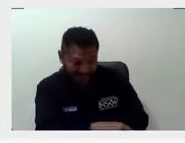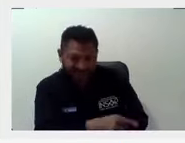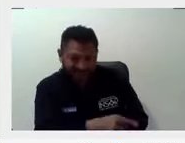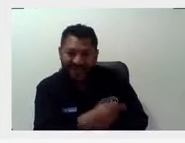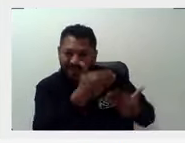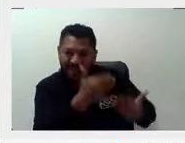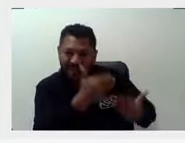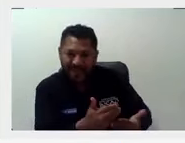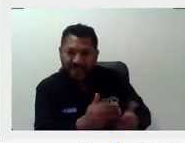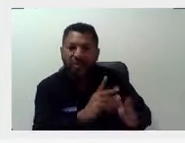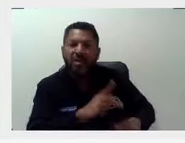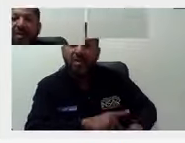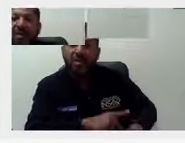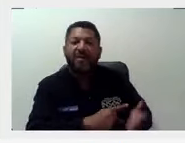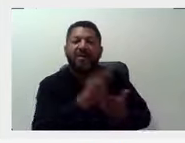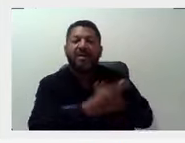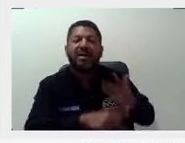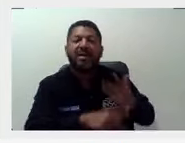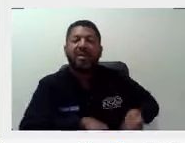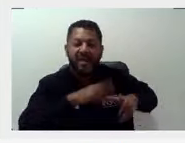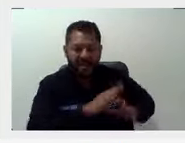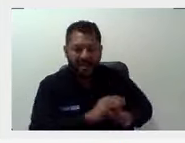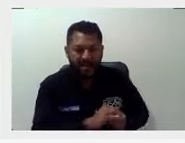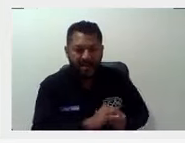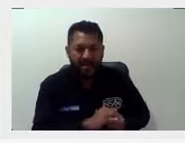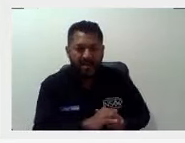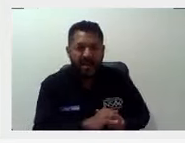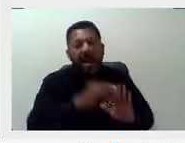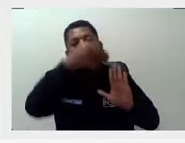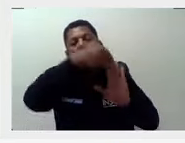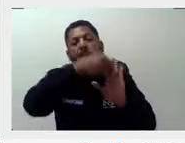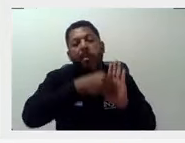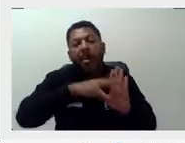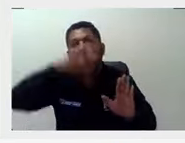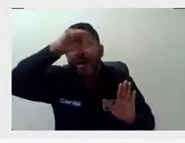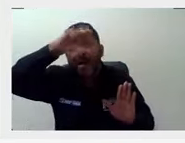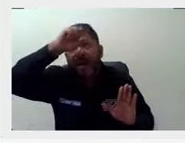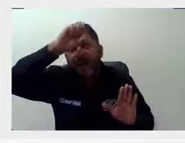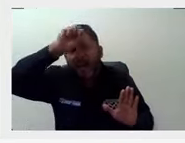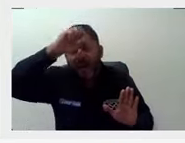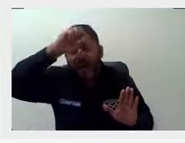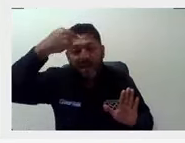vida, no es sencillamente unos contenidos que se les enseñan en la escuela, educación inclusiva no es